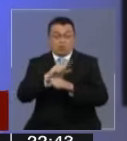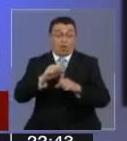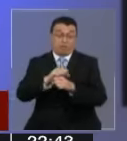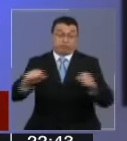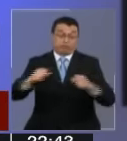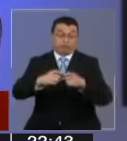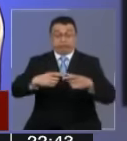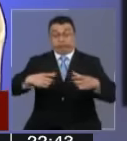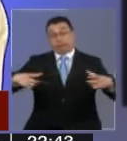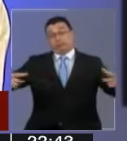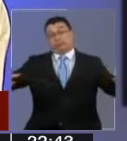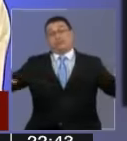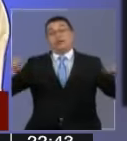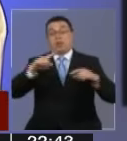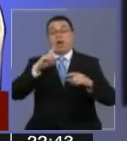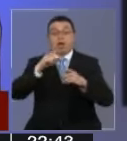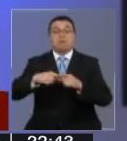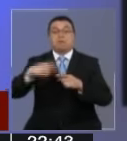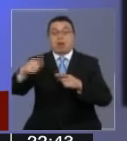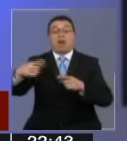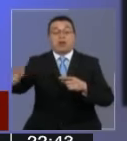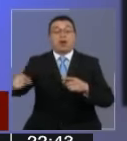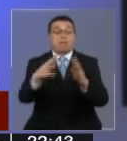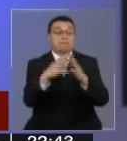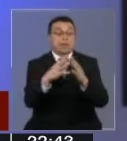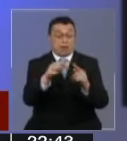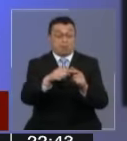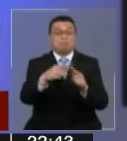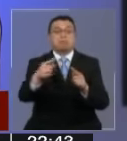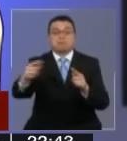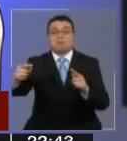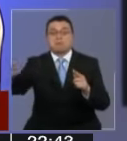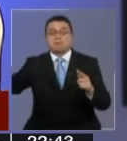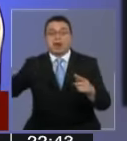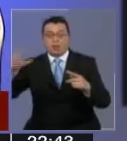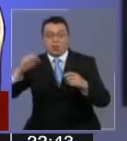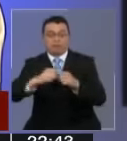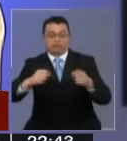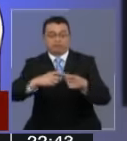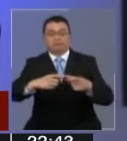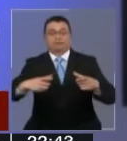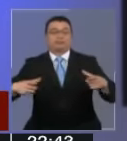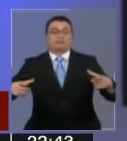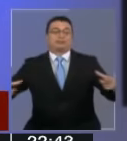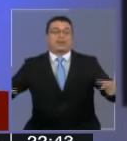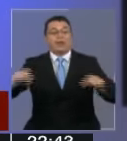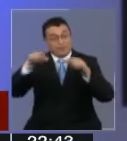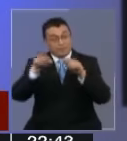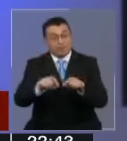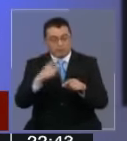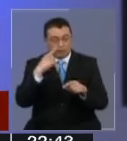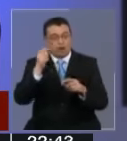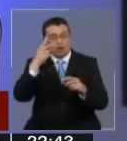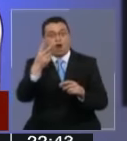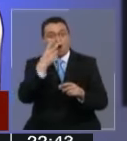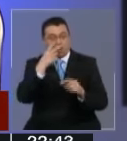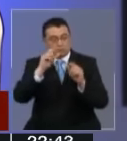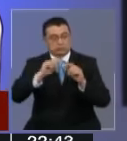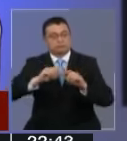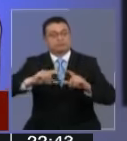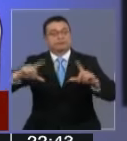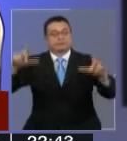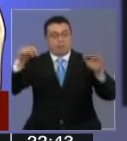llegando bastante más allá de las filas militares. Creo que el conjunto de irregularidades que se están conociendo todavía está